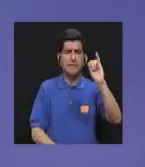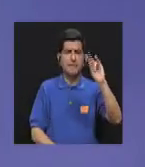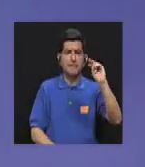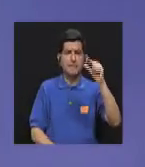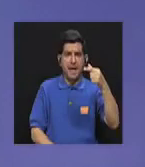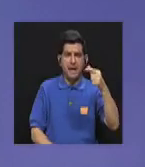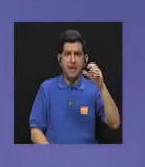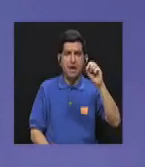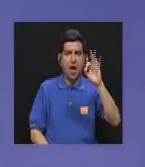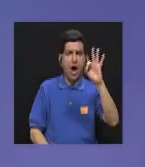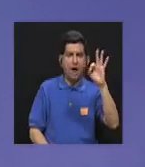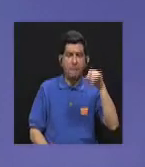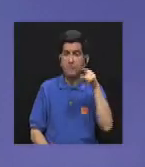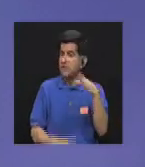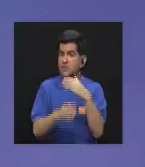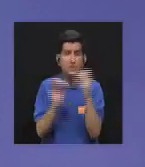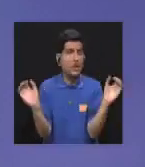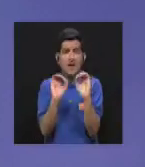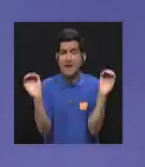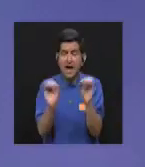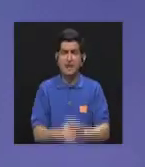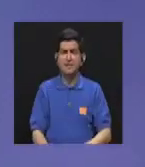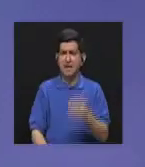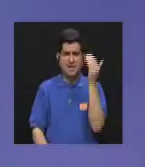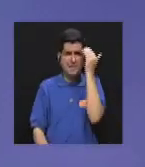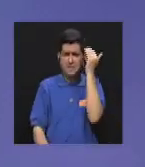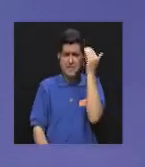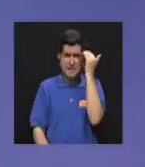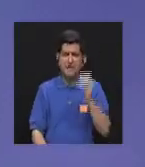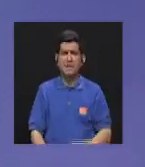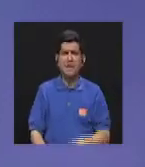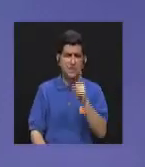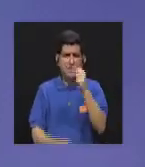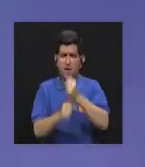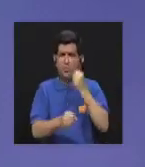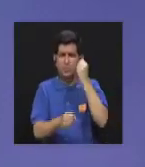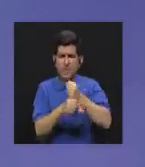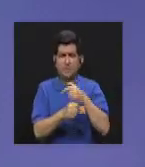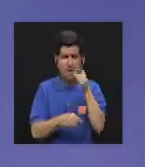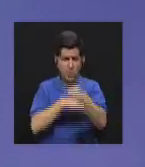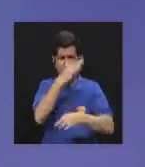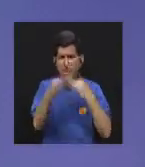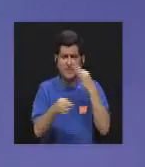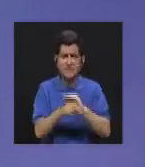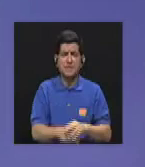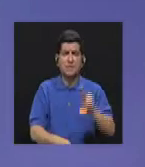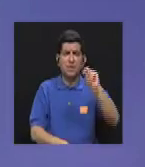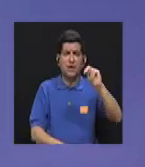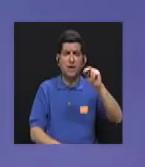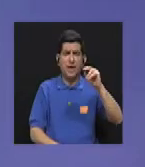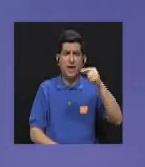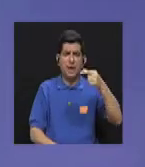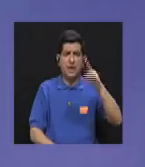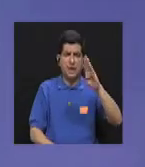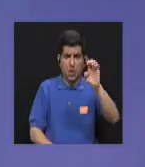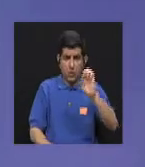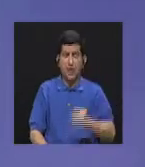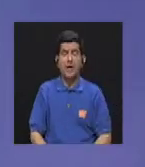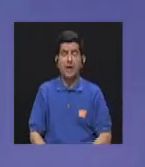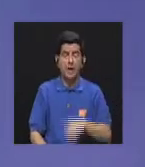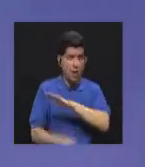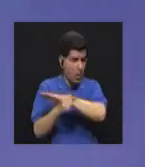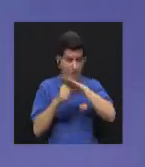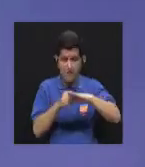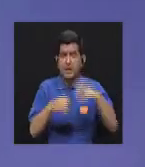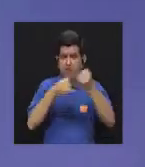hecho. Básicamente no sabíamos de algún registro de una producción en novere, en su totalidad en novere.